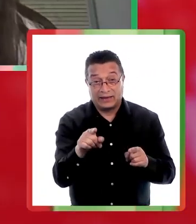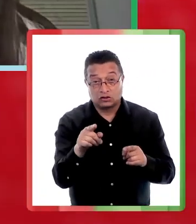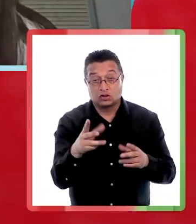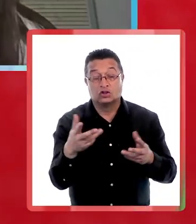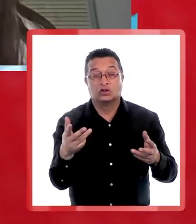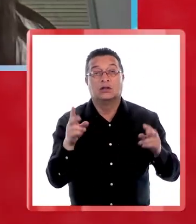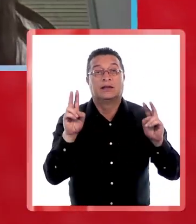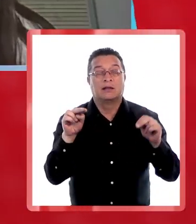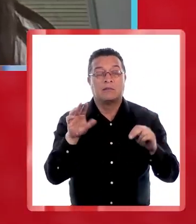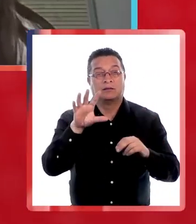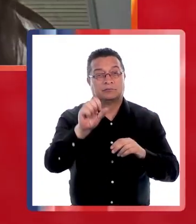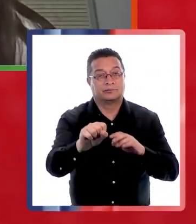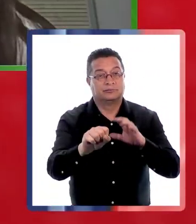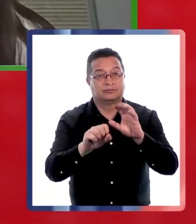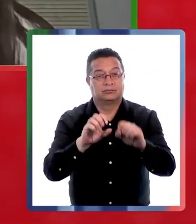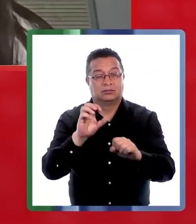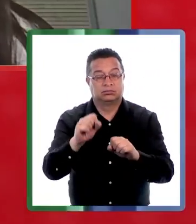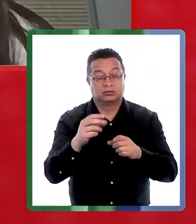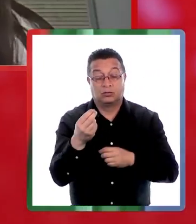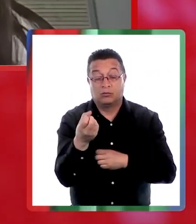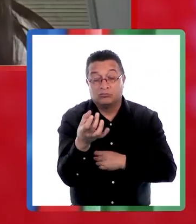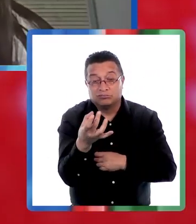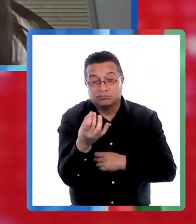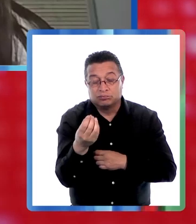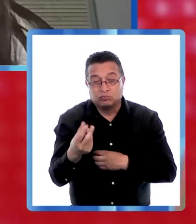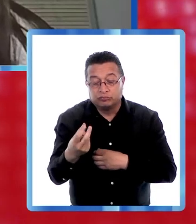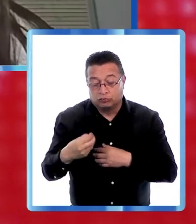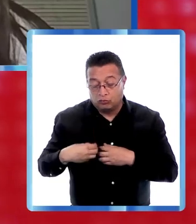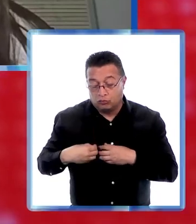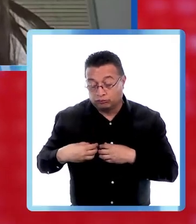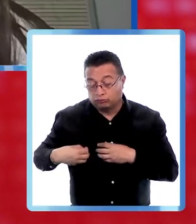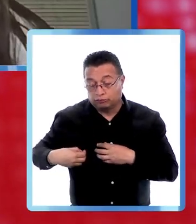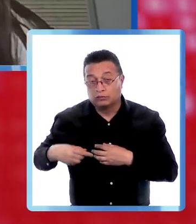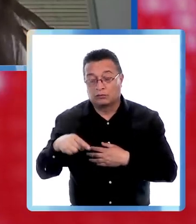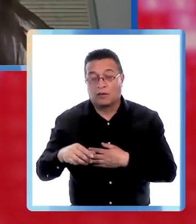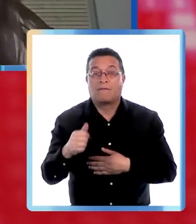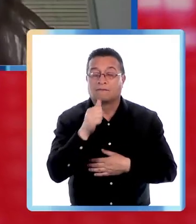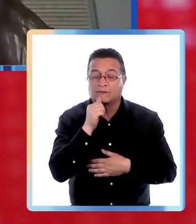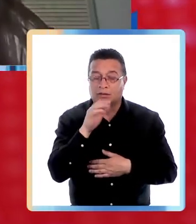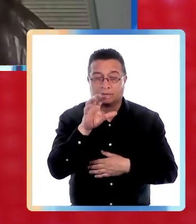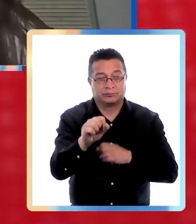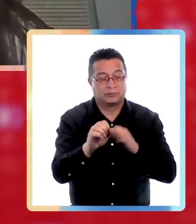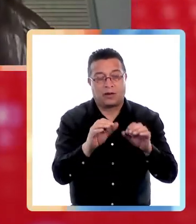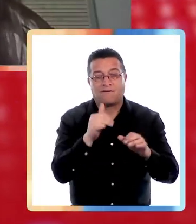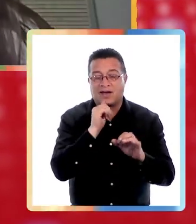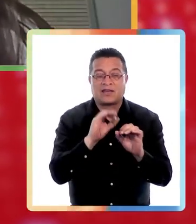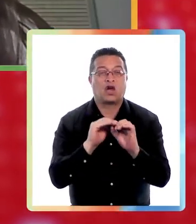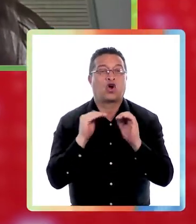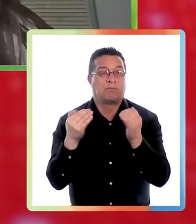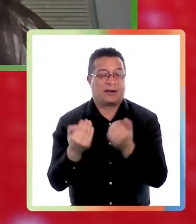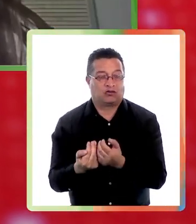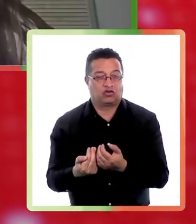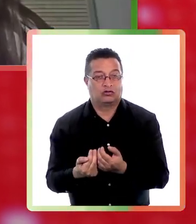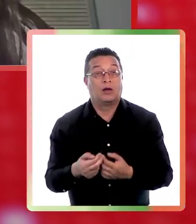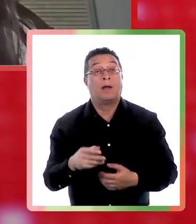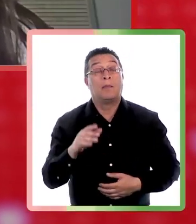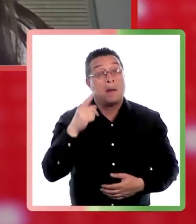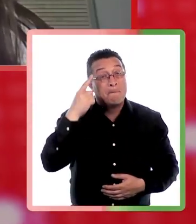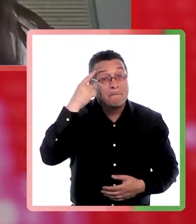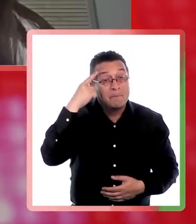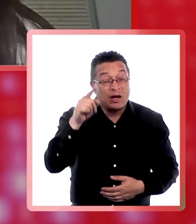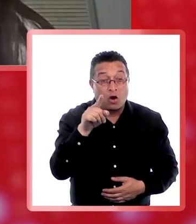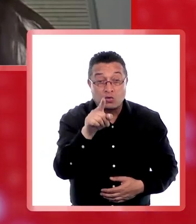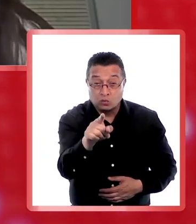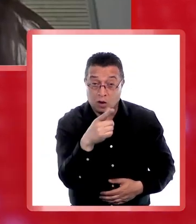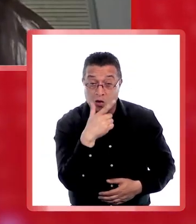Eso en la parte de detección de screening es incompleto. Perfecto. Pero si